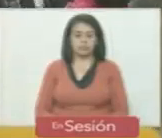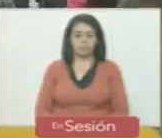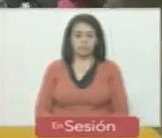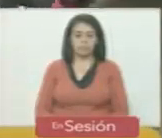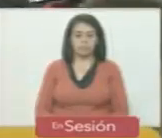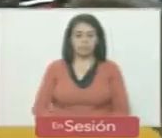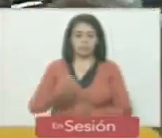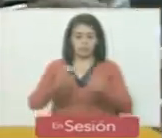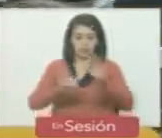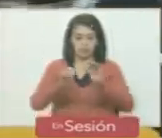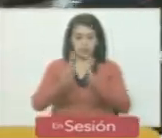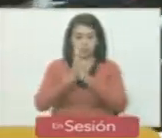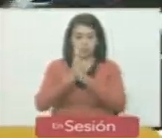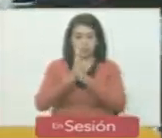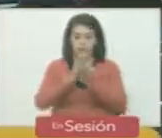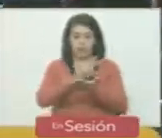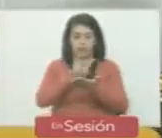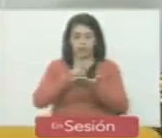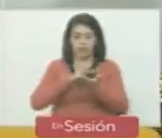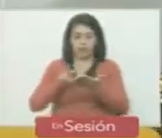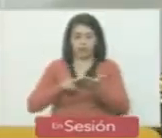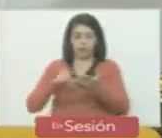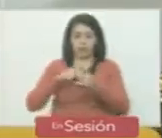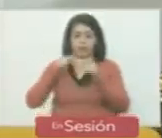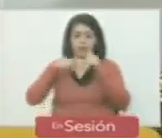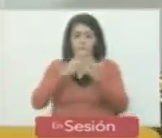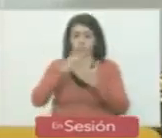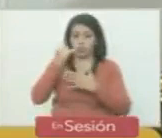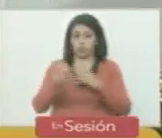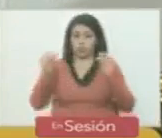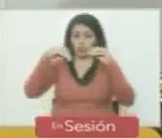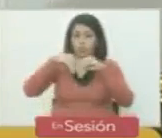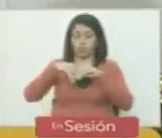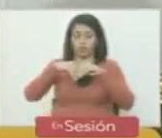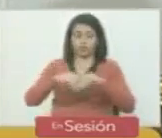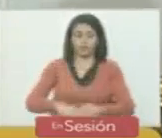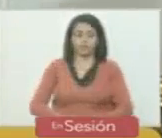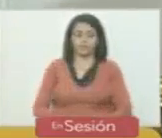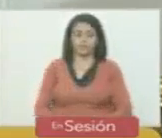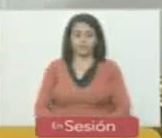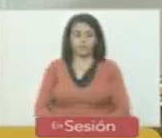Ciudadana secretaria, sírvale darle lectura al proyecto de acuerdo.